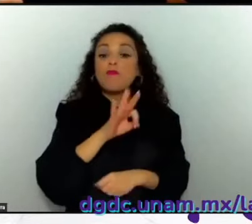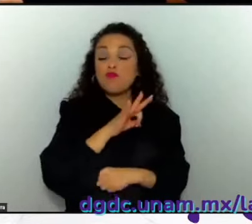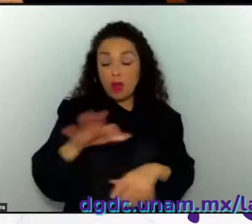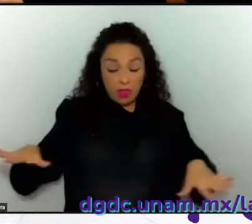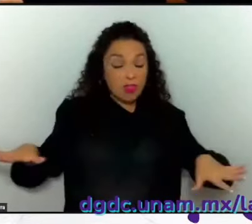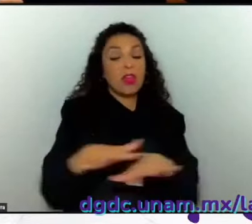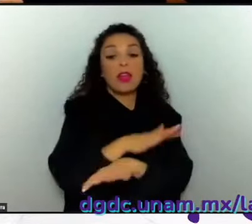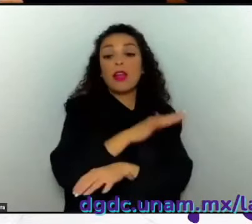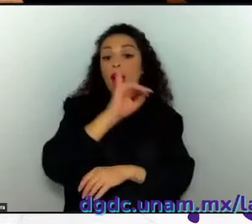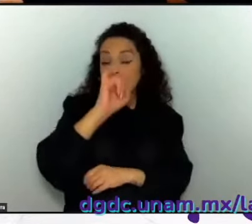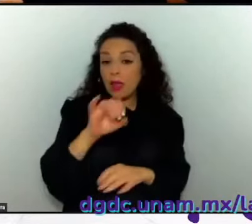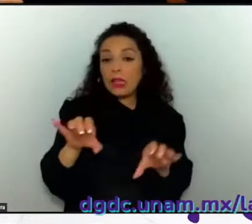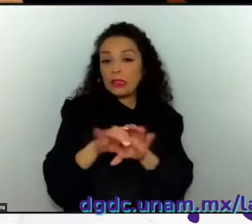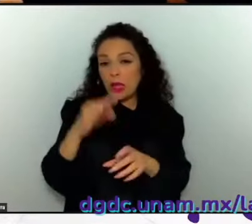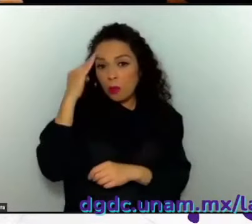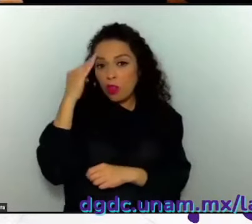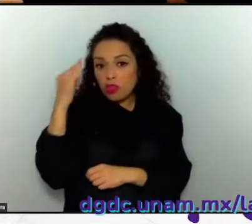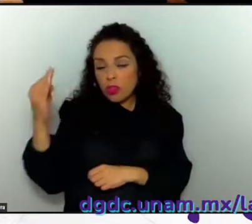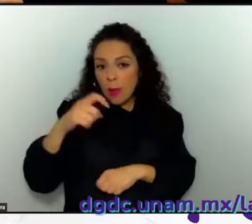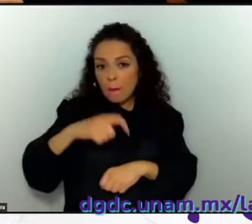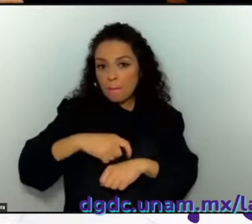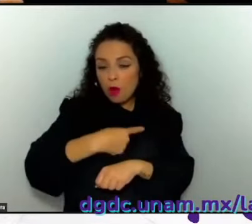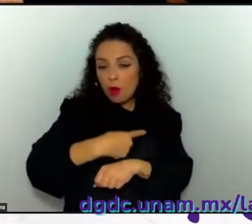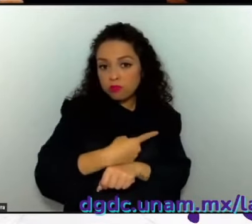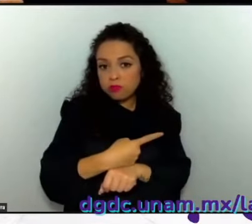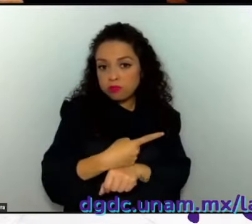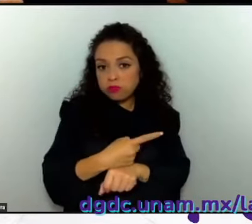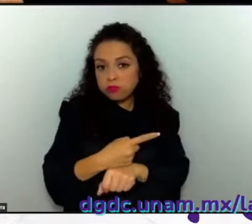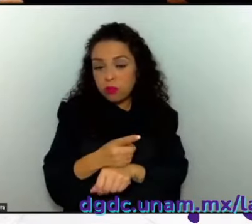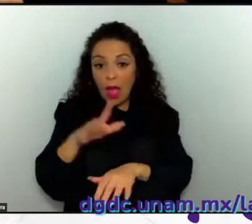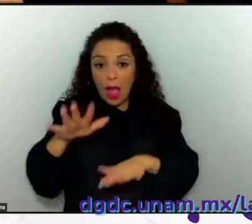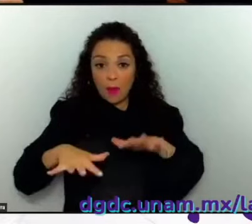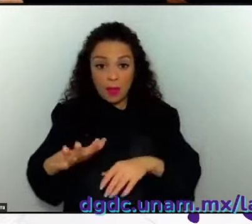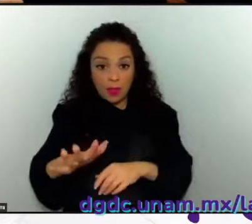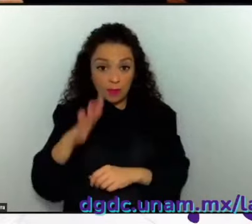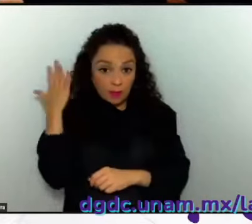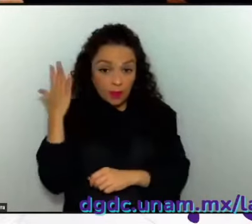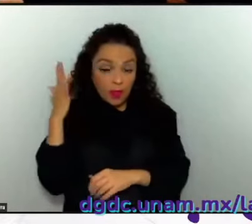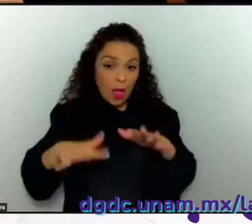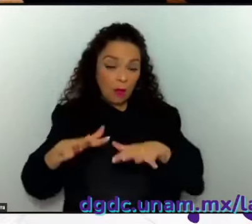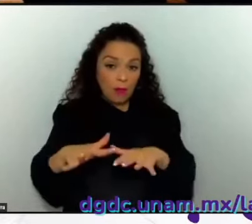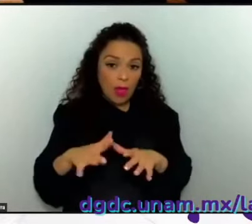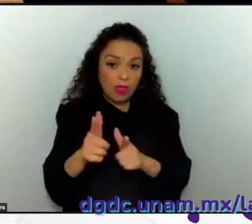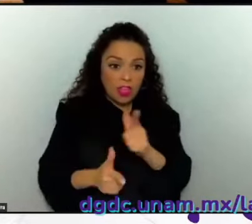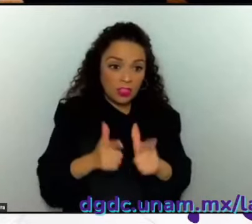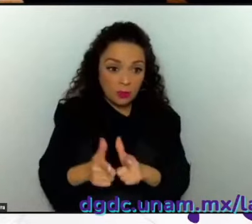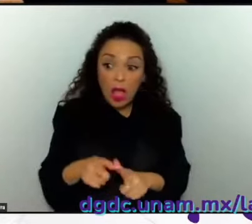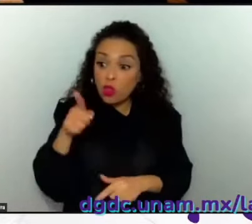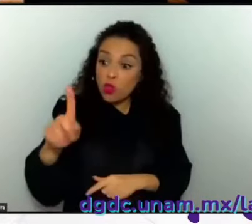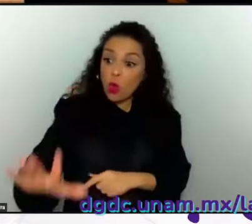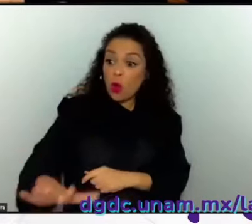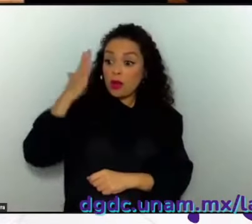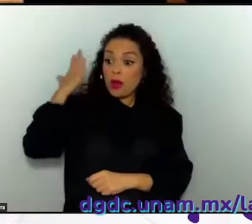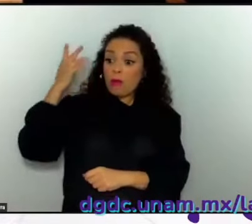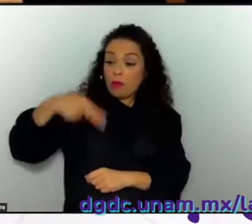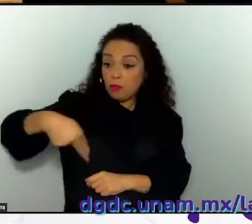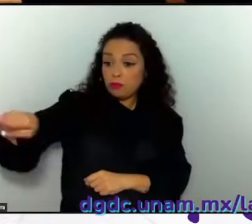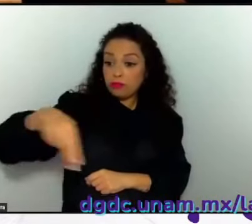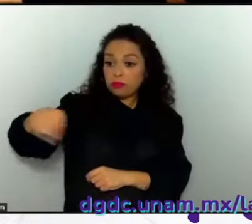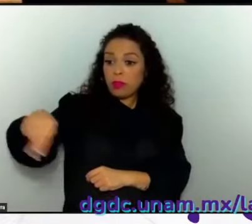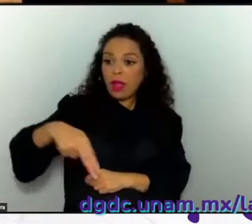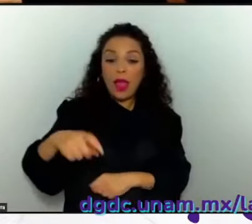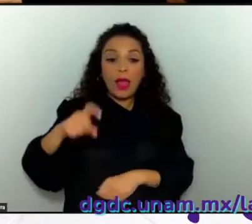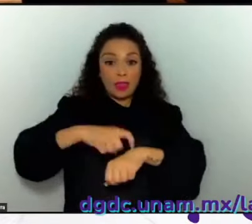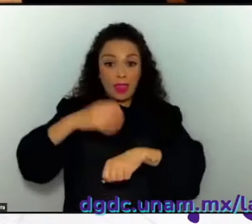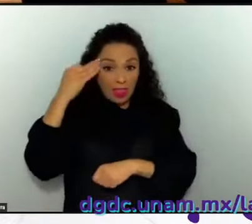del tiempo. Sabemos que el tiempo fluye más despacio. Si te mueves muy rápido, si vas y vienes muy rápido, el tiempo fluye más